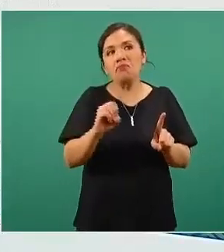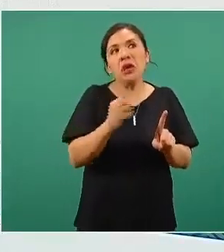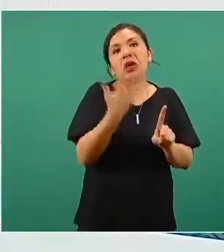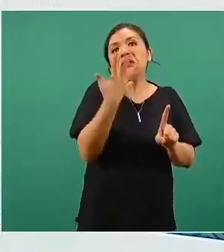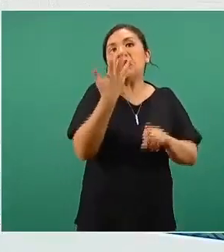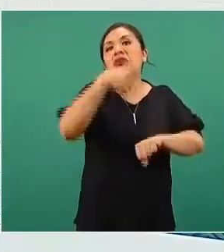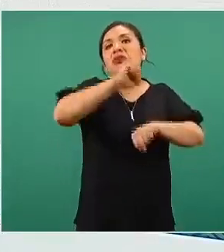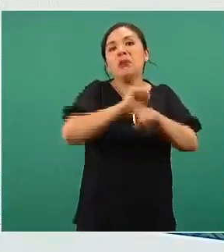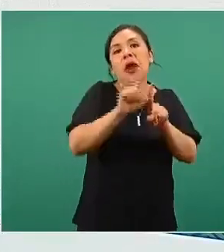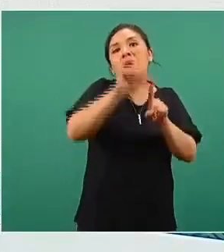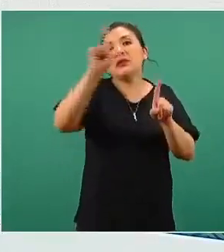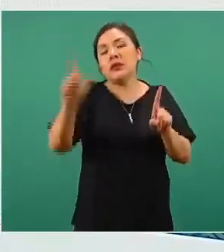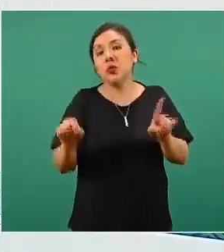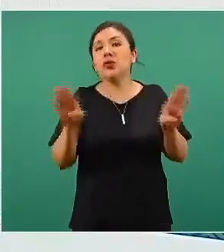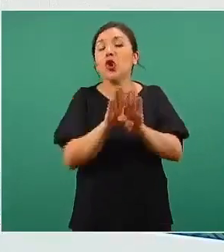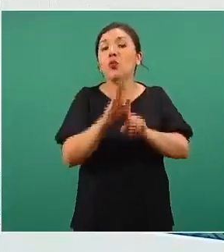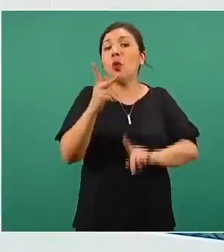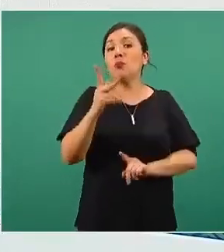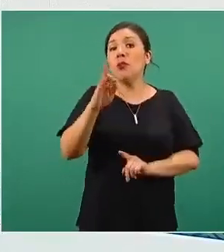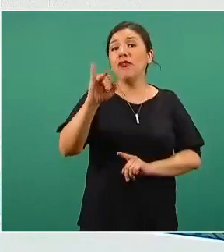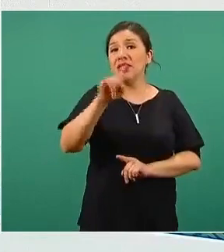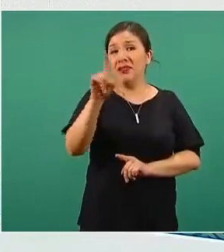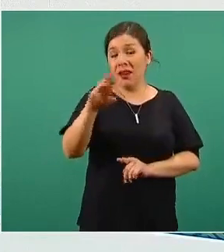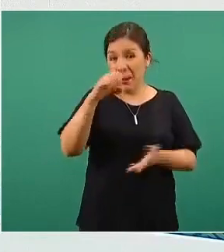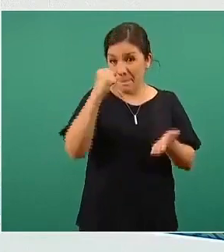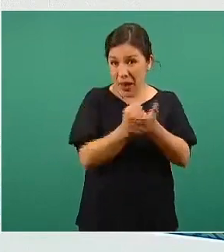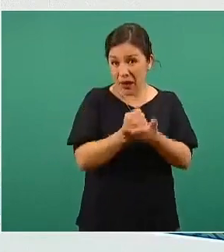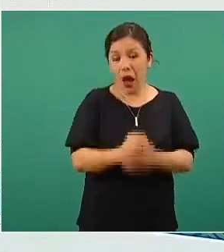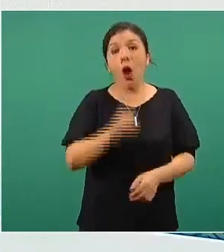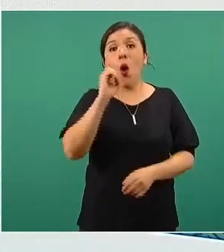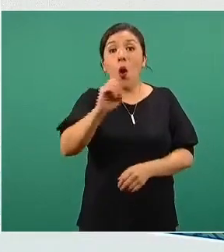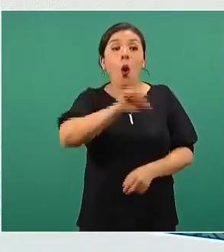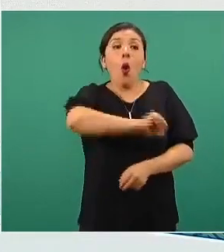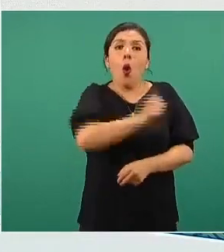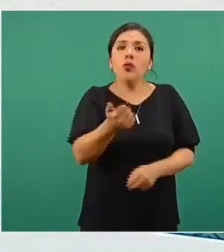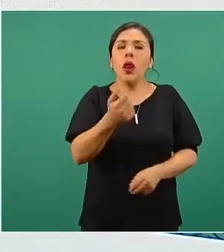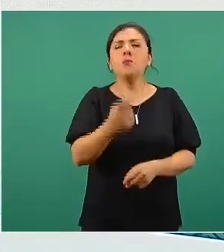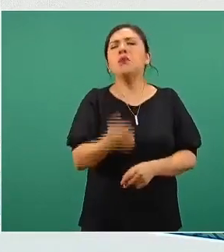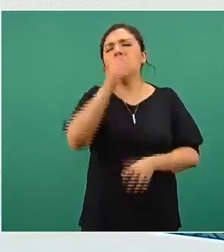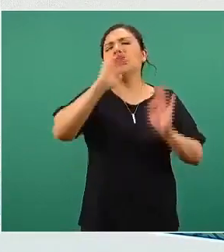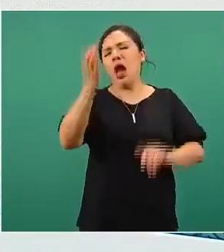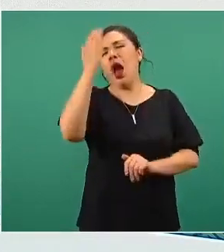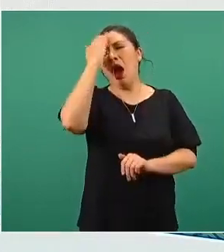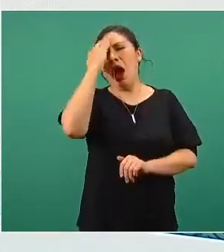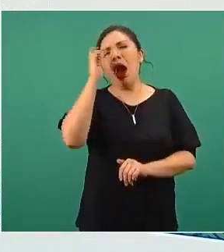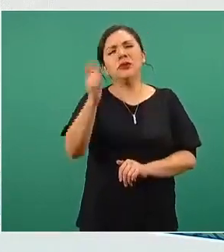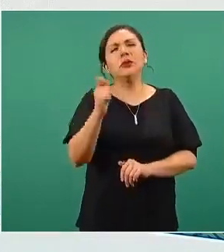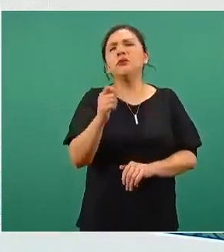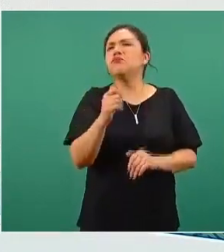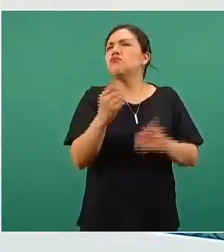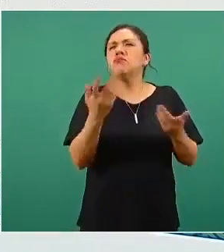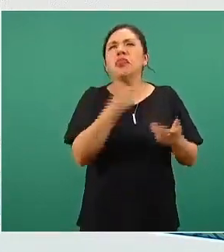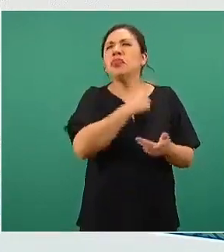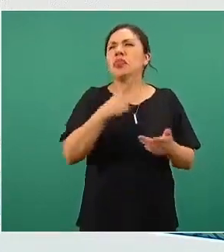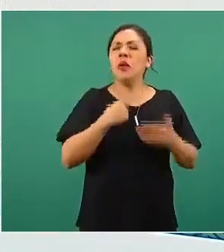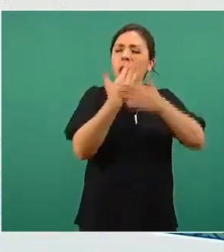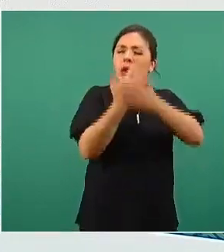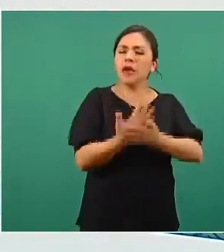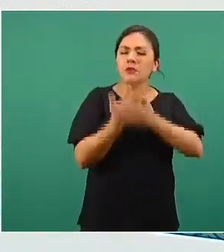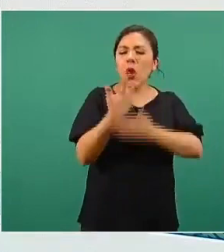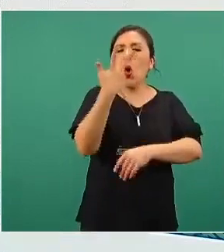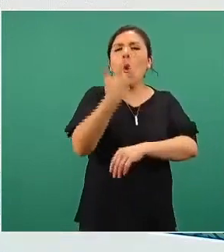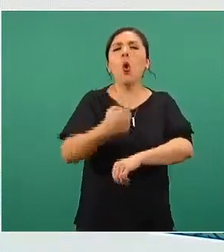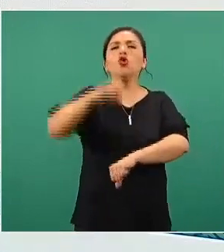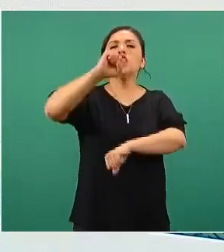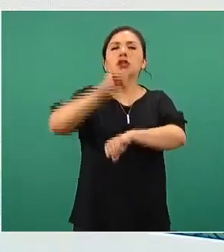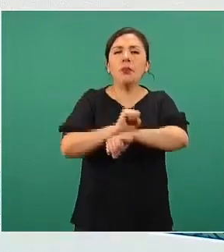semanas después, como la vacuna Pfizer. Otras, desde el principio ya se sabe que es mínimo 8 semanas después